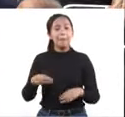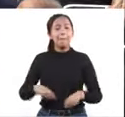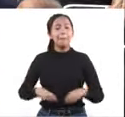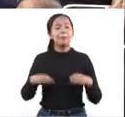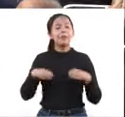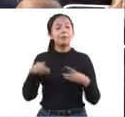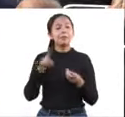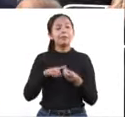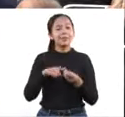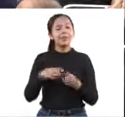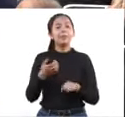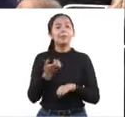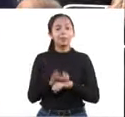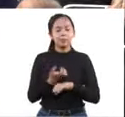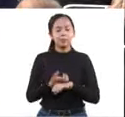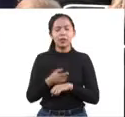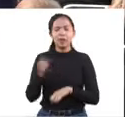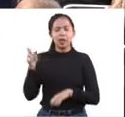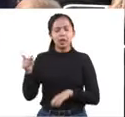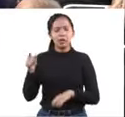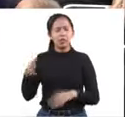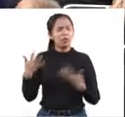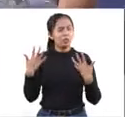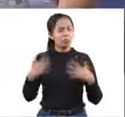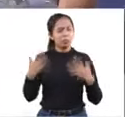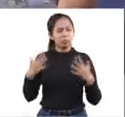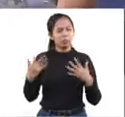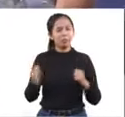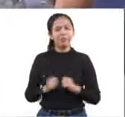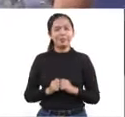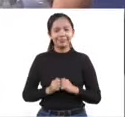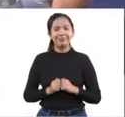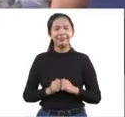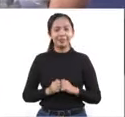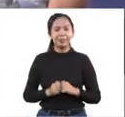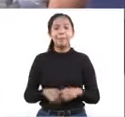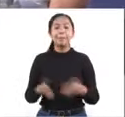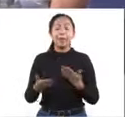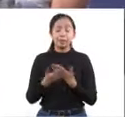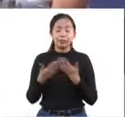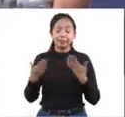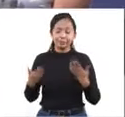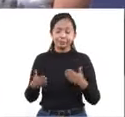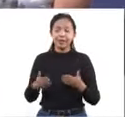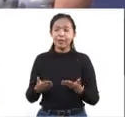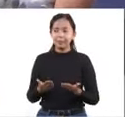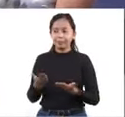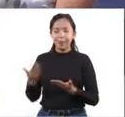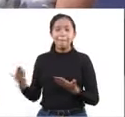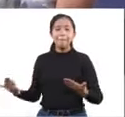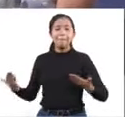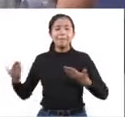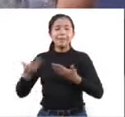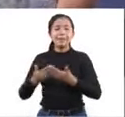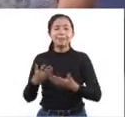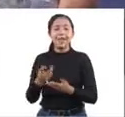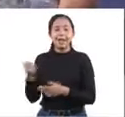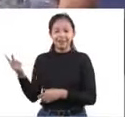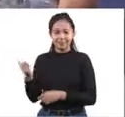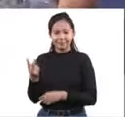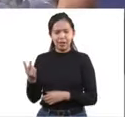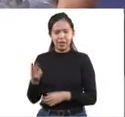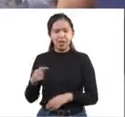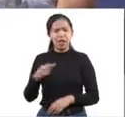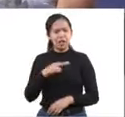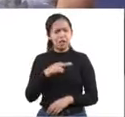líder nacional. Entonces yo les presento en esta orden a estas dos jóvenes que no representan a nosotros, pero